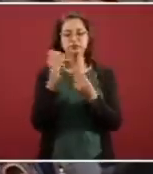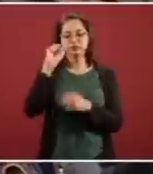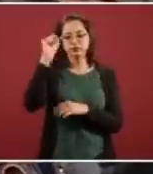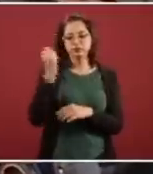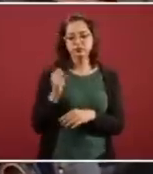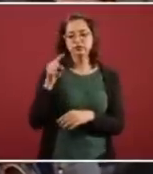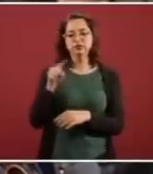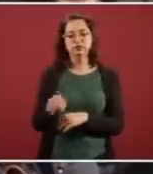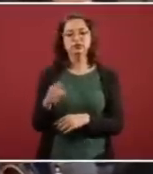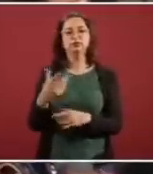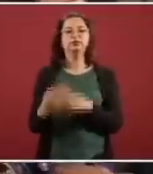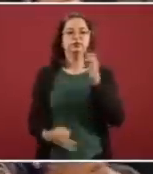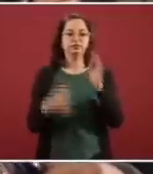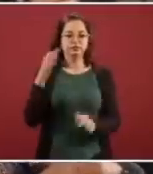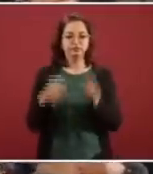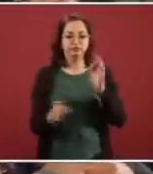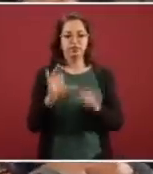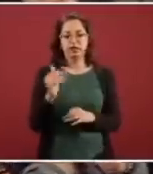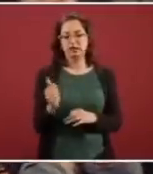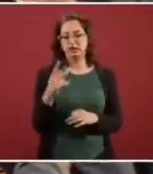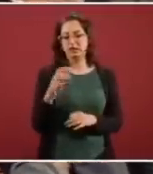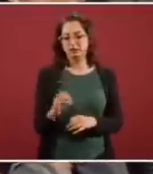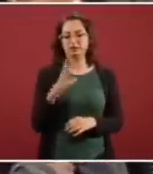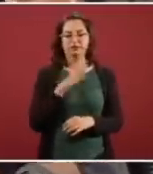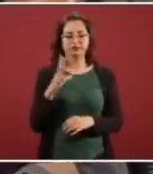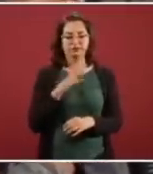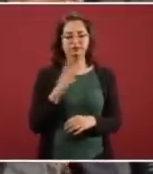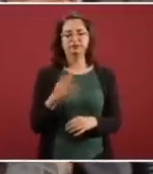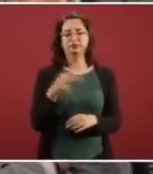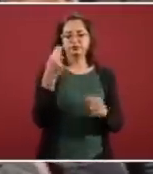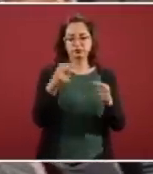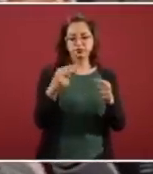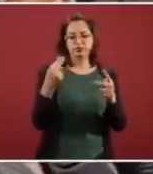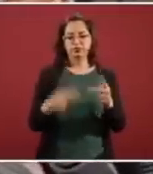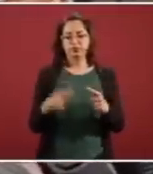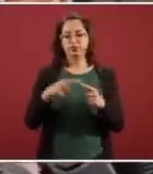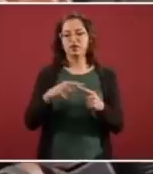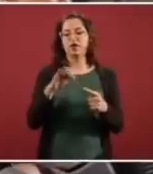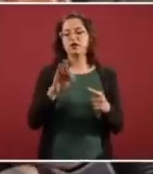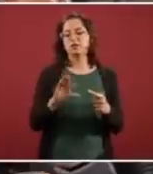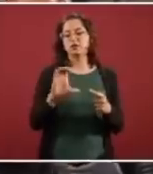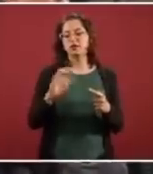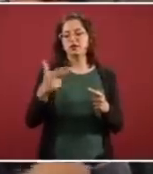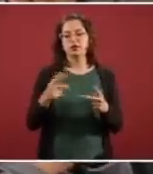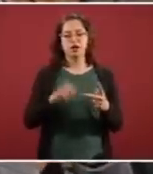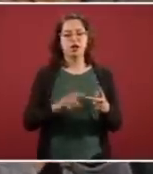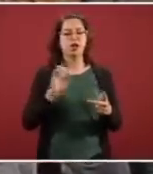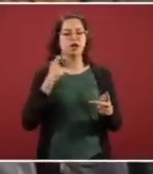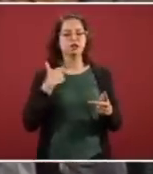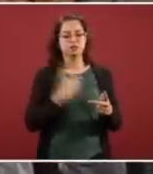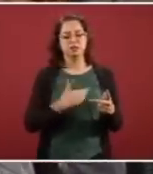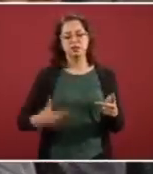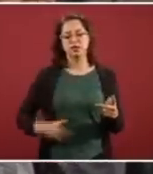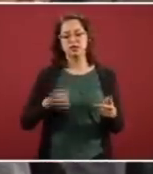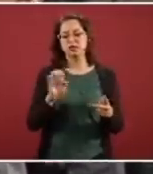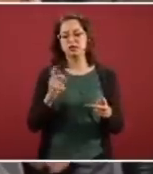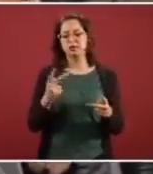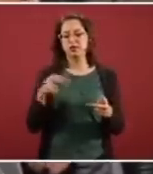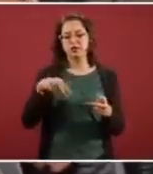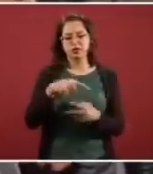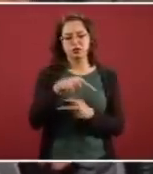Chapo salieron los nombres de Calderón y de Peña Nieto, como aquí se ha mencionado, y la periodista Anabel Hernández